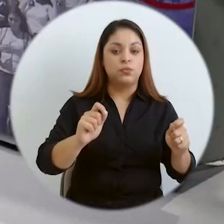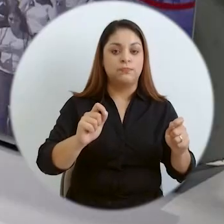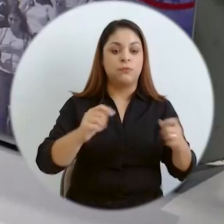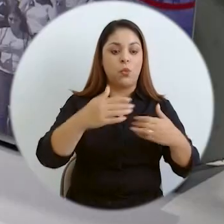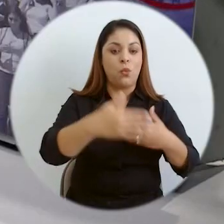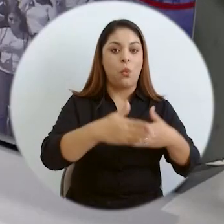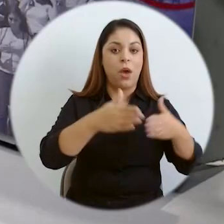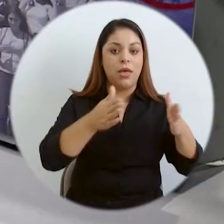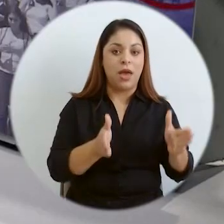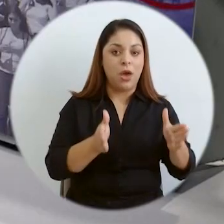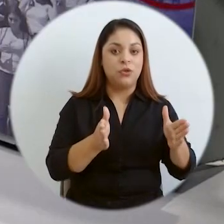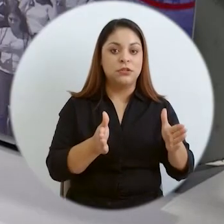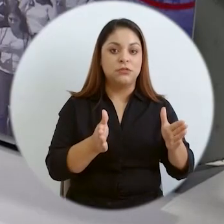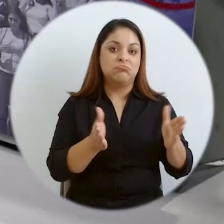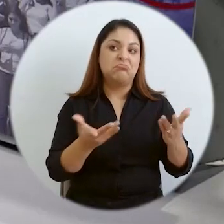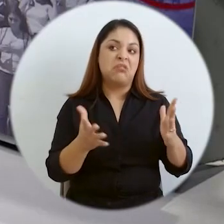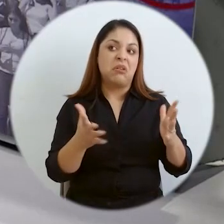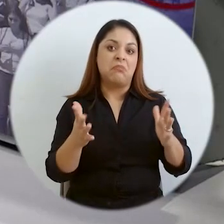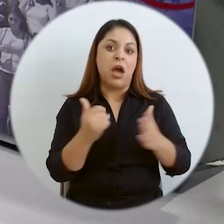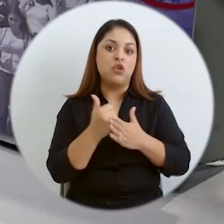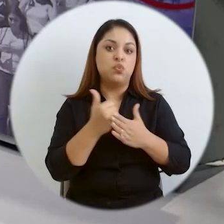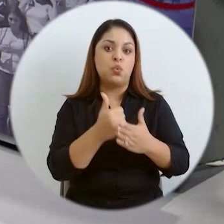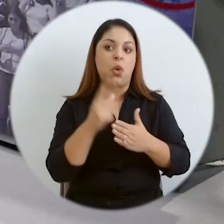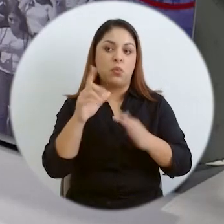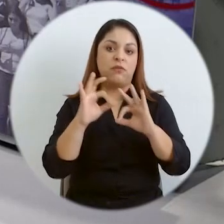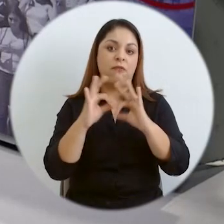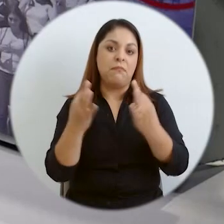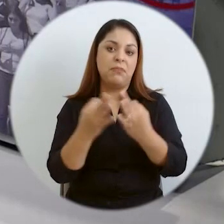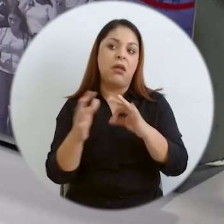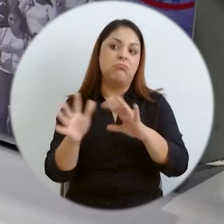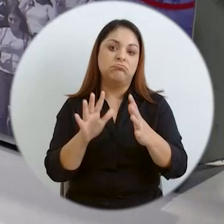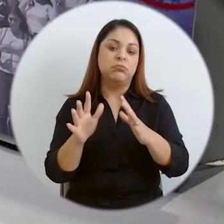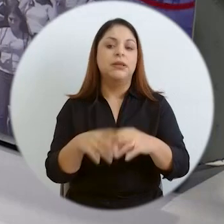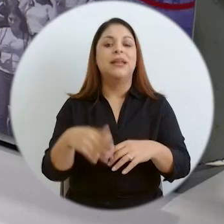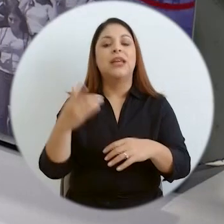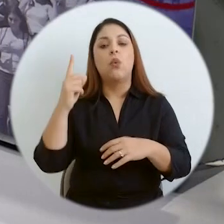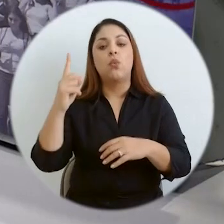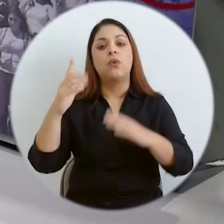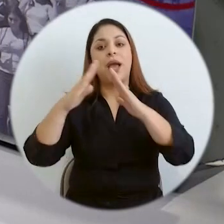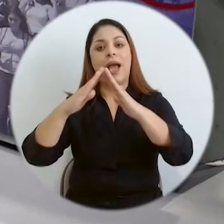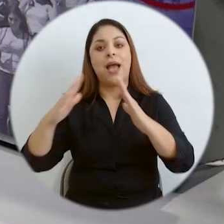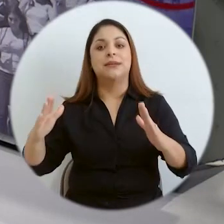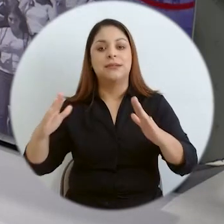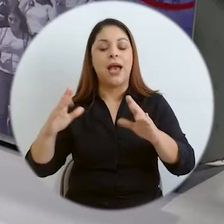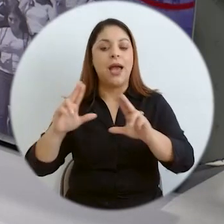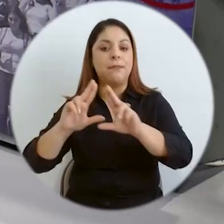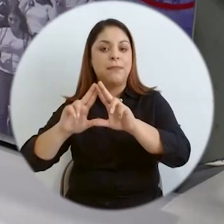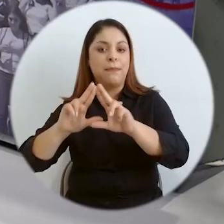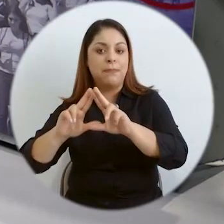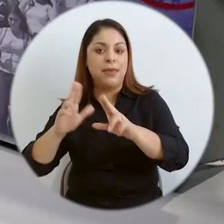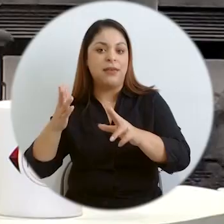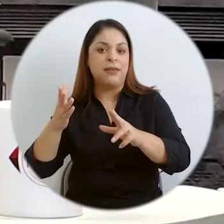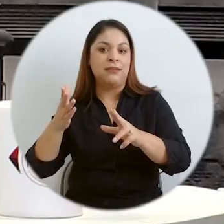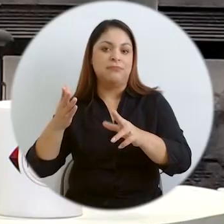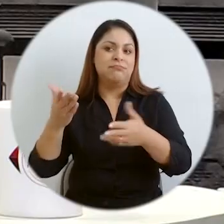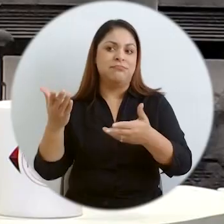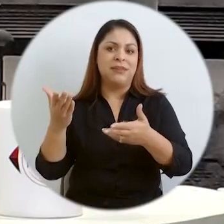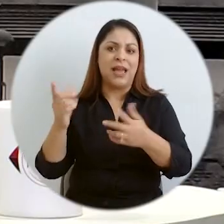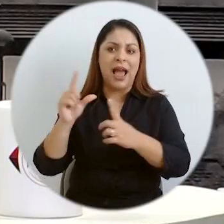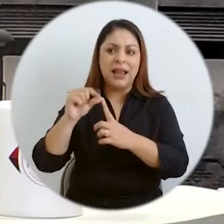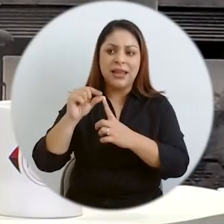social que le va a servir a una familia promedio que una casa de Airbnb que se va a alquilar en